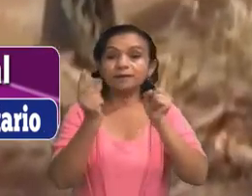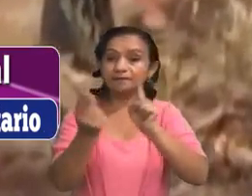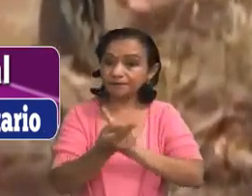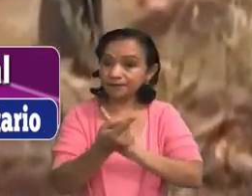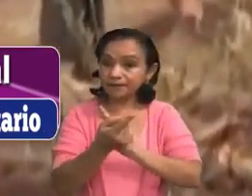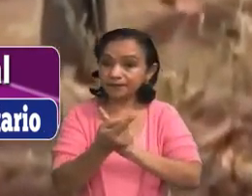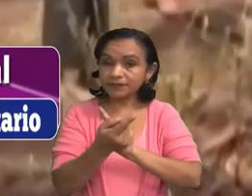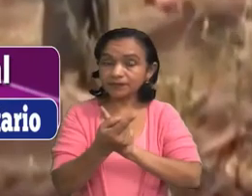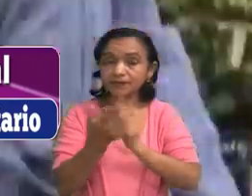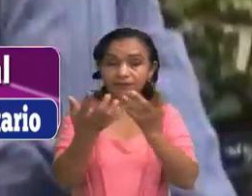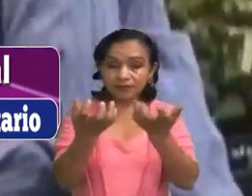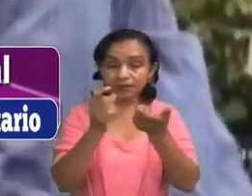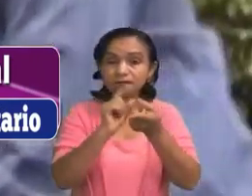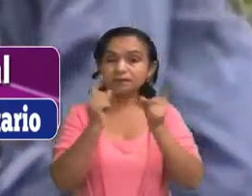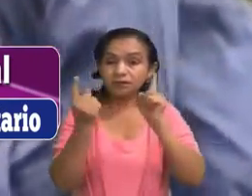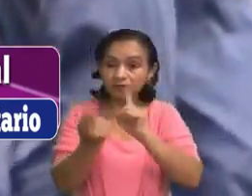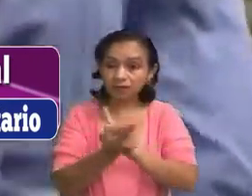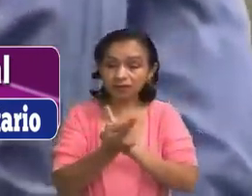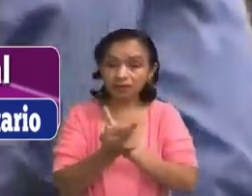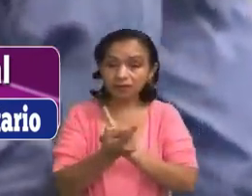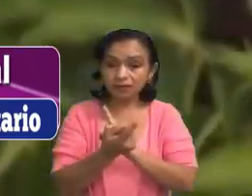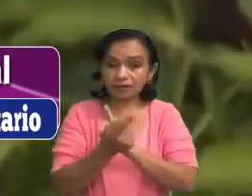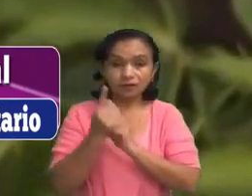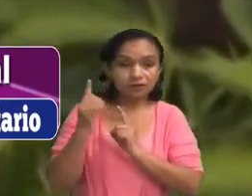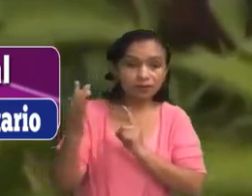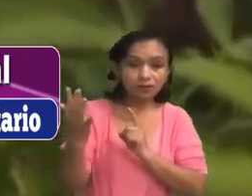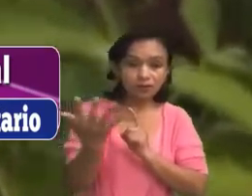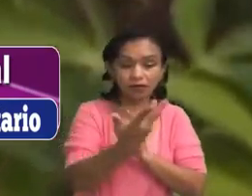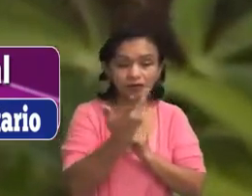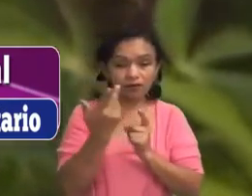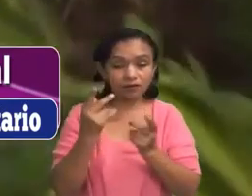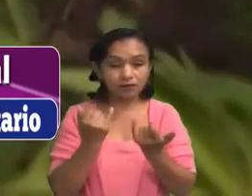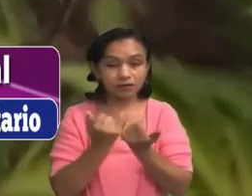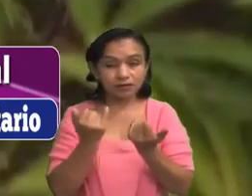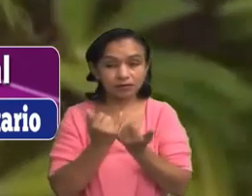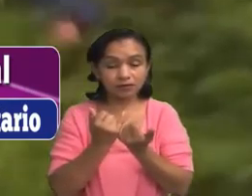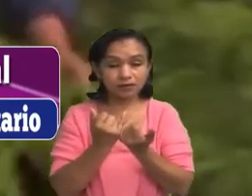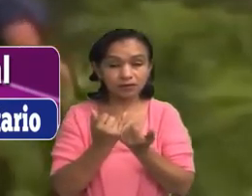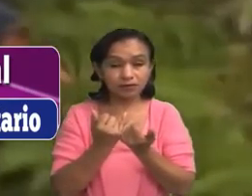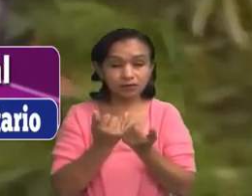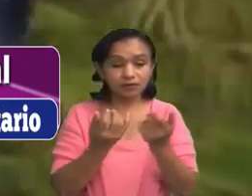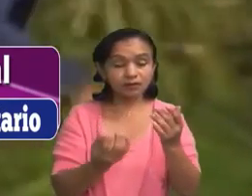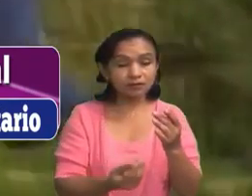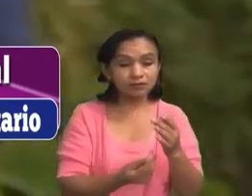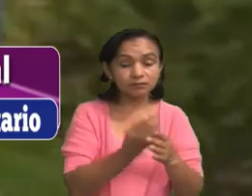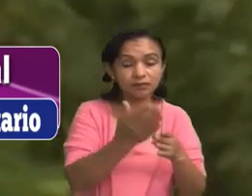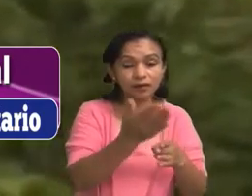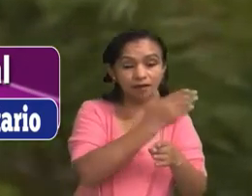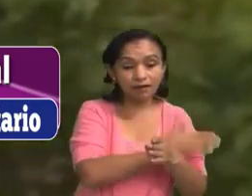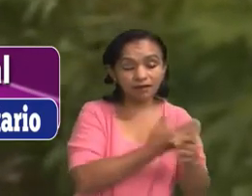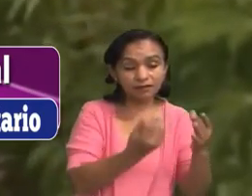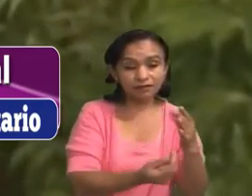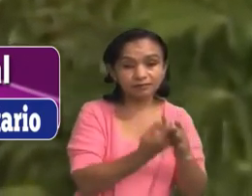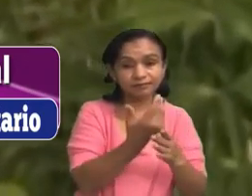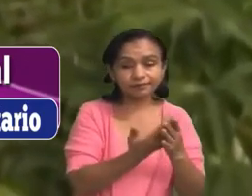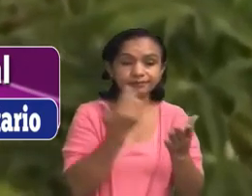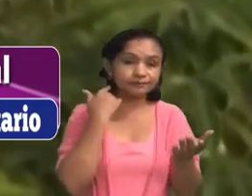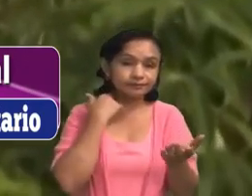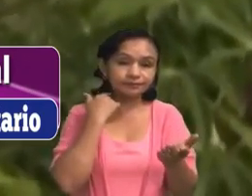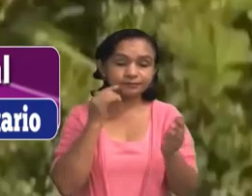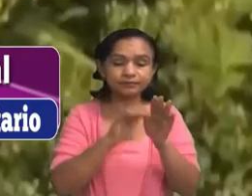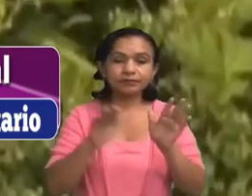Uno de los retos es poder sustituir todos los insumos que se requieren de una agricultura convencional, que okay. cada vez son